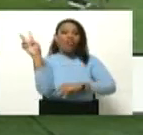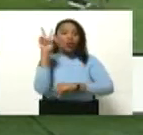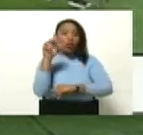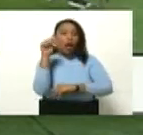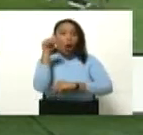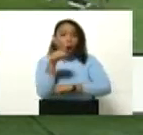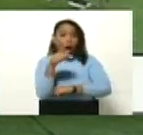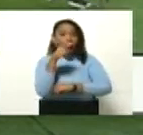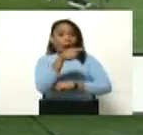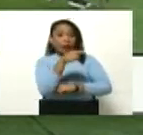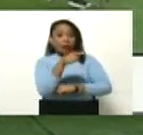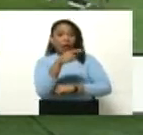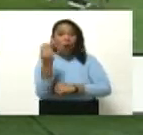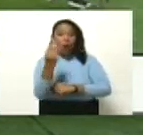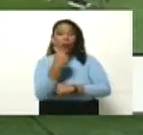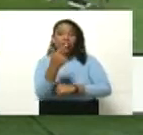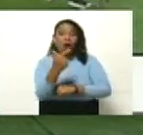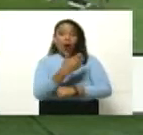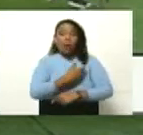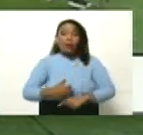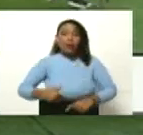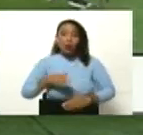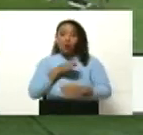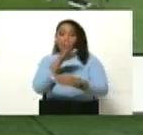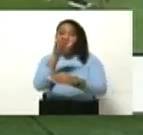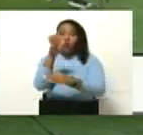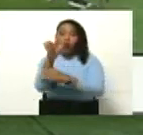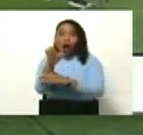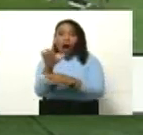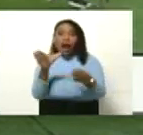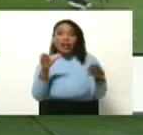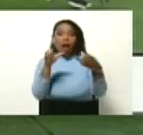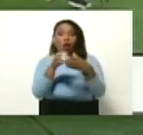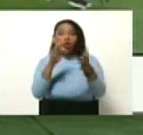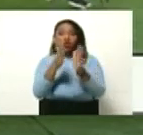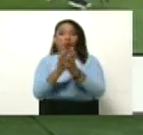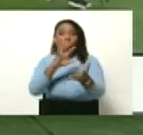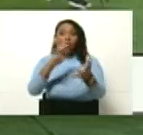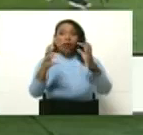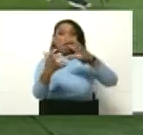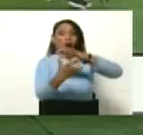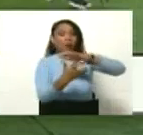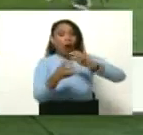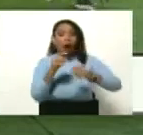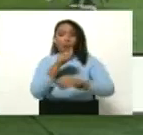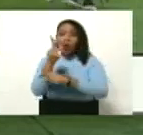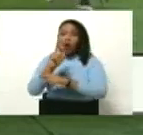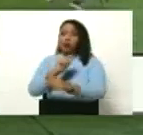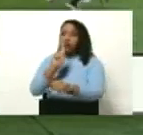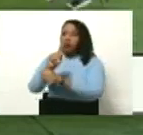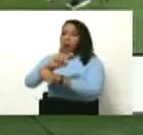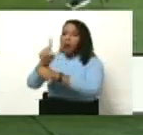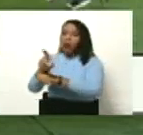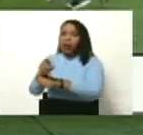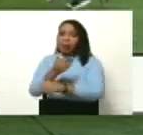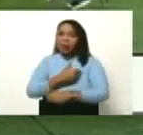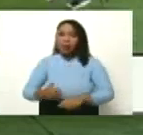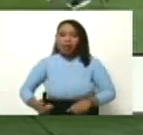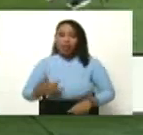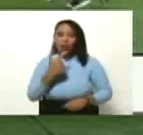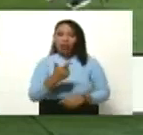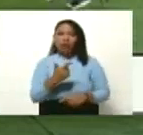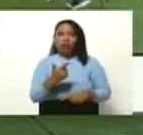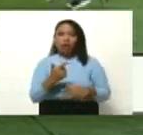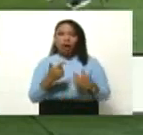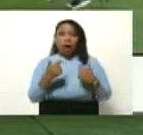allí. Como dijo el presidente en estos días, que fue a una cumbre del clima, y le preguntaron, el presidente dijo, a mí